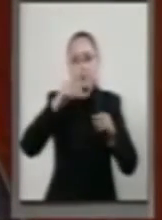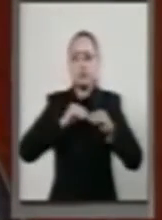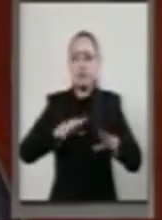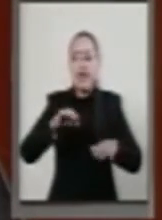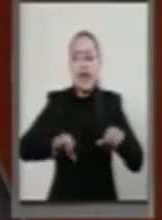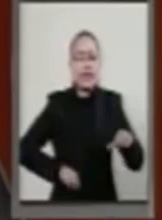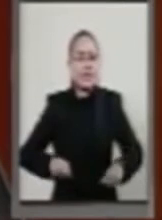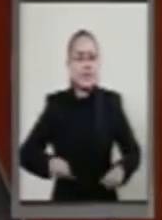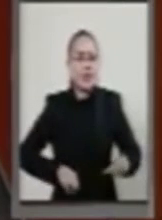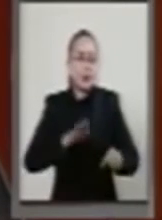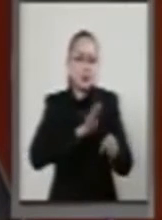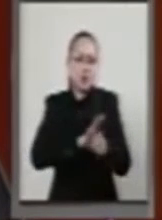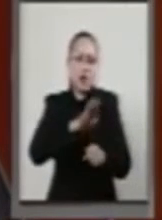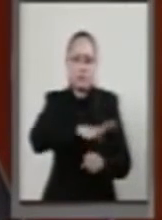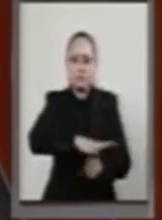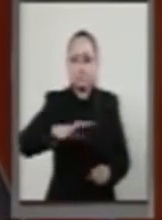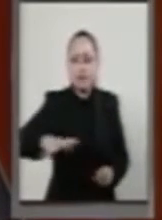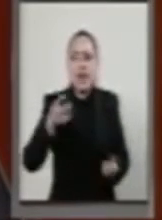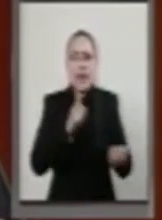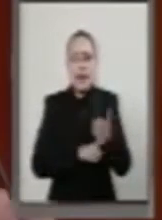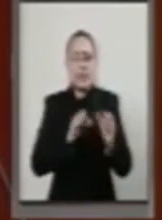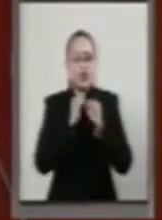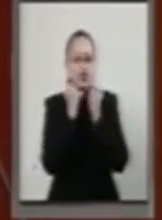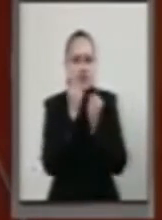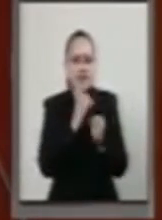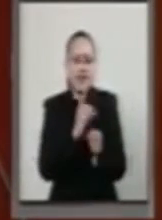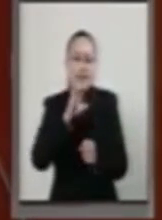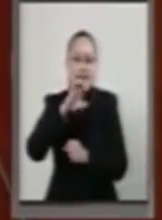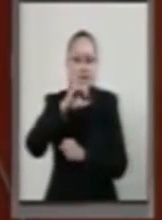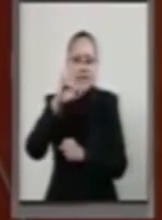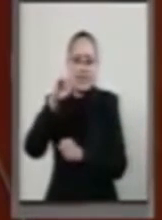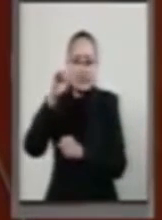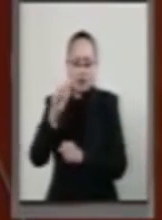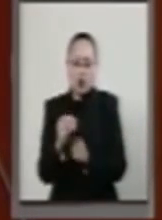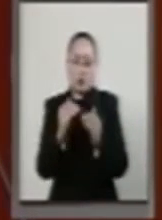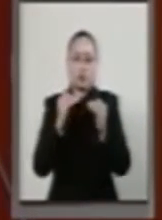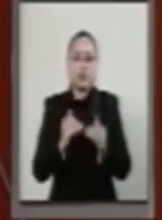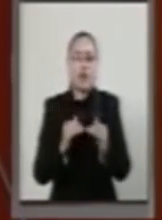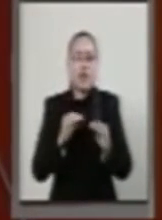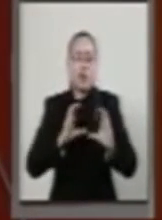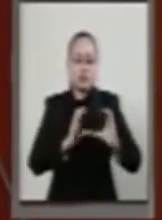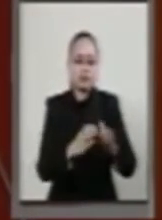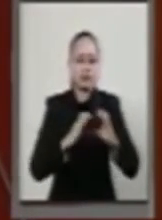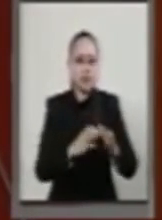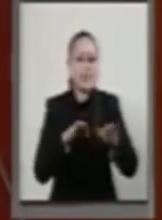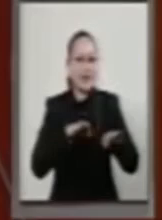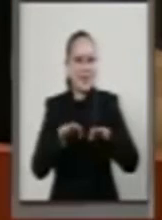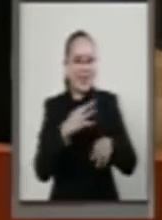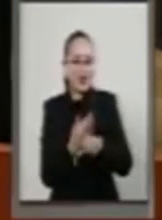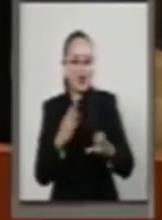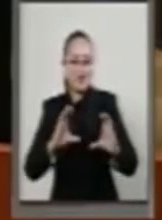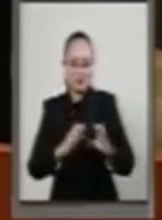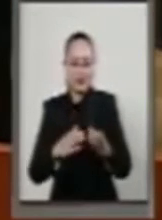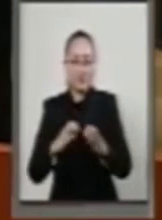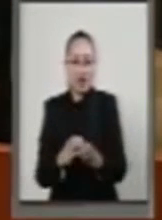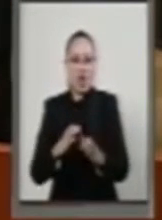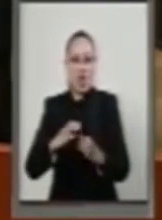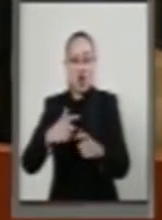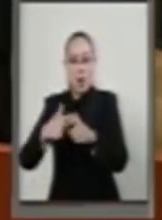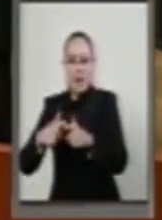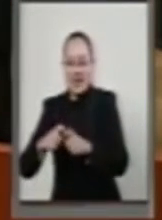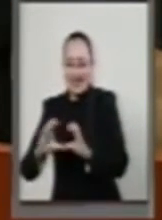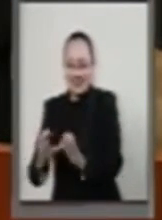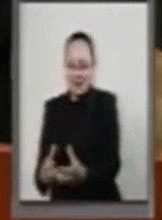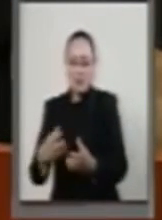actividad económica del sector social, de los ejidos, de las organizaciones de trabajadores, de las